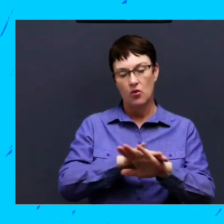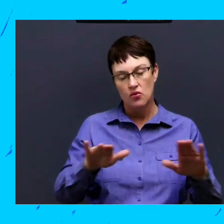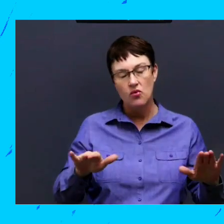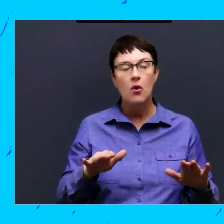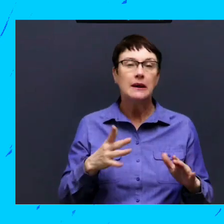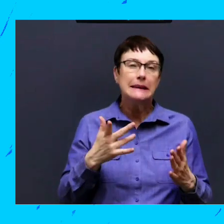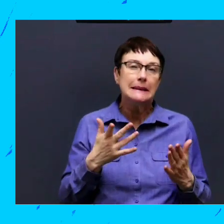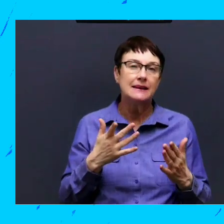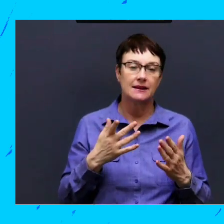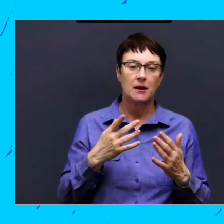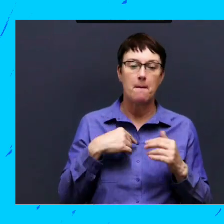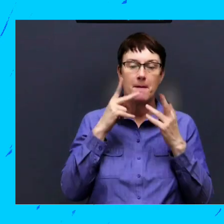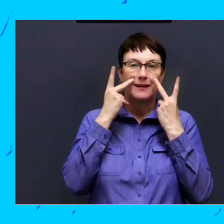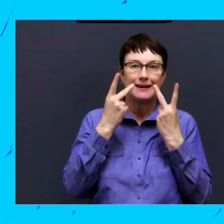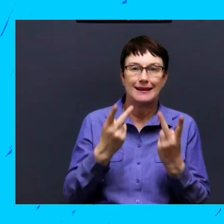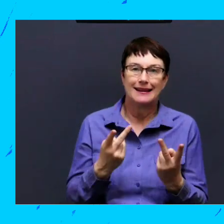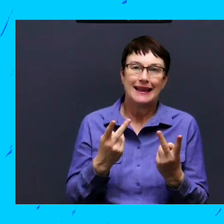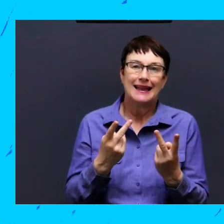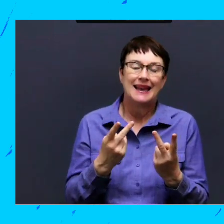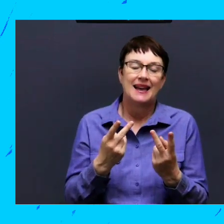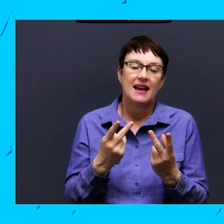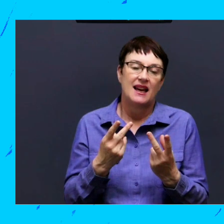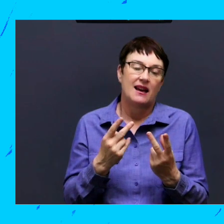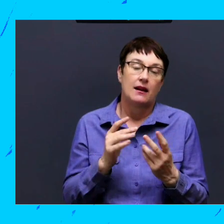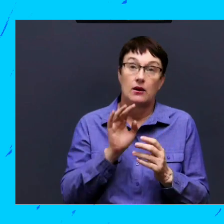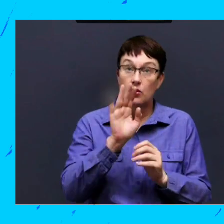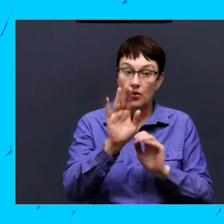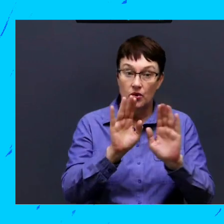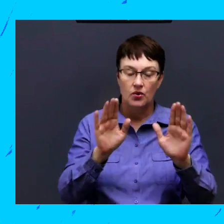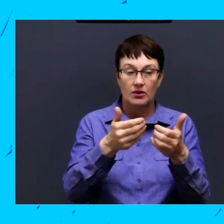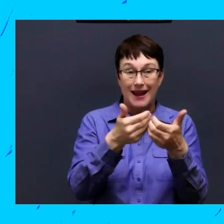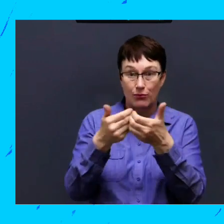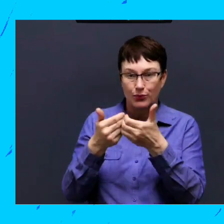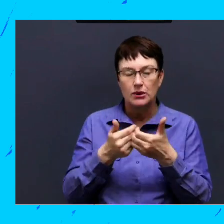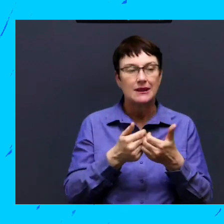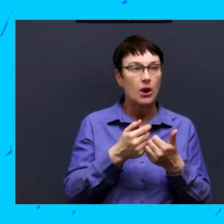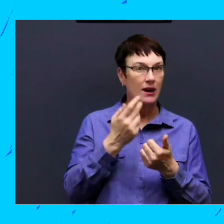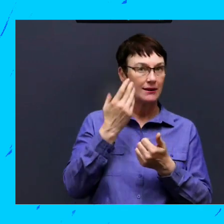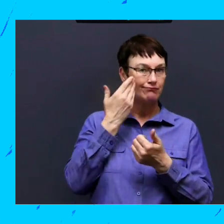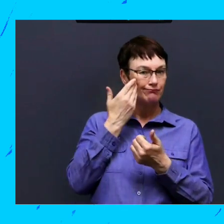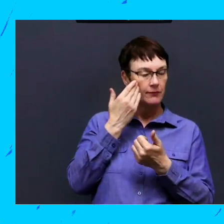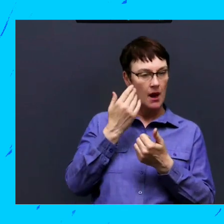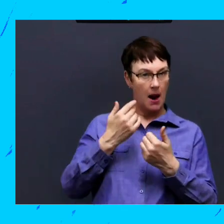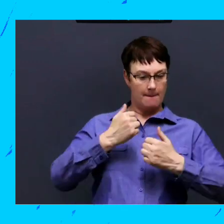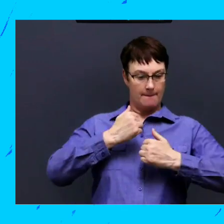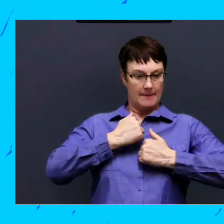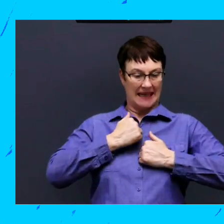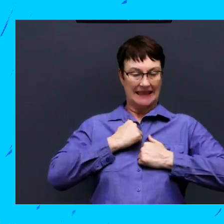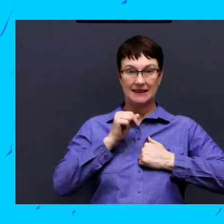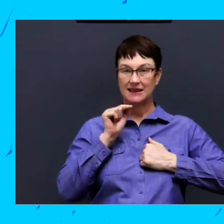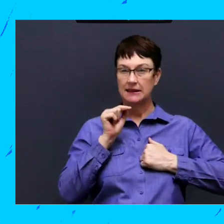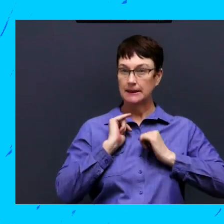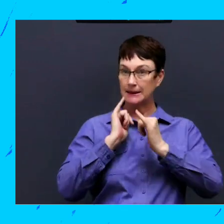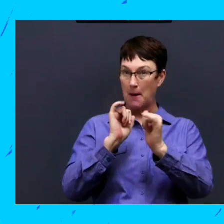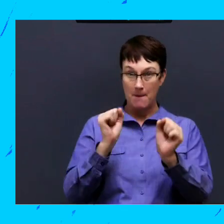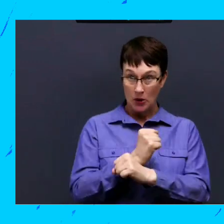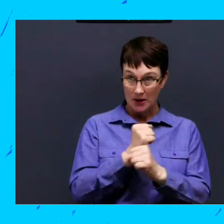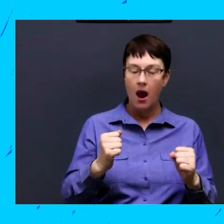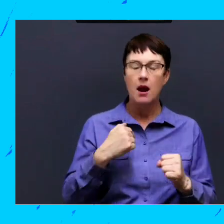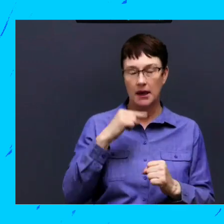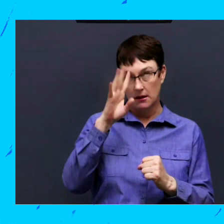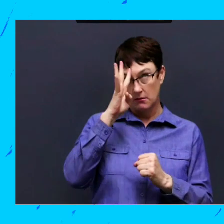está determinado institucionalmente. Así que tenemos que construir nuestras capacidades internas para